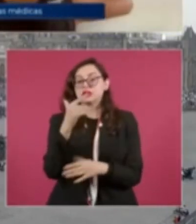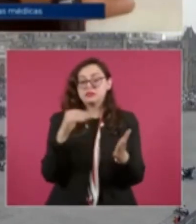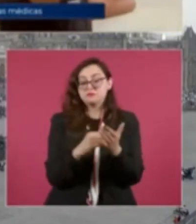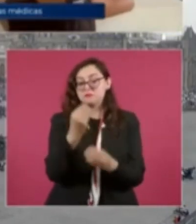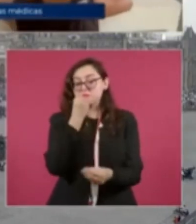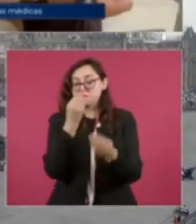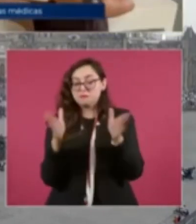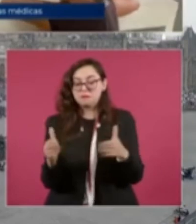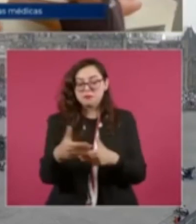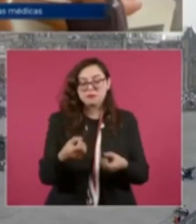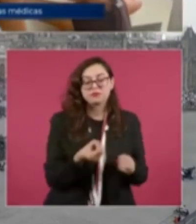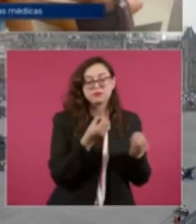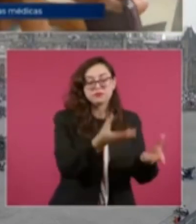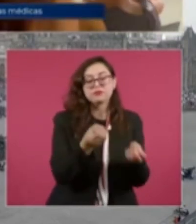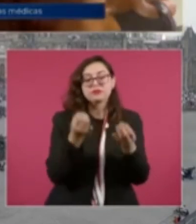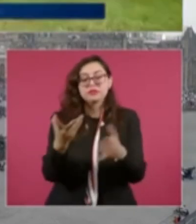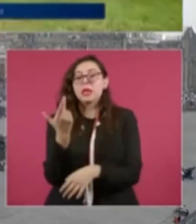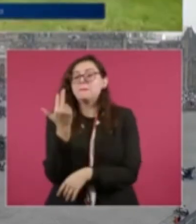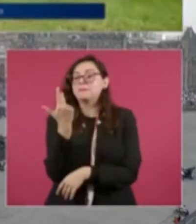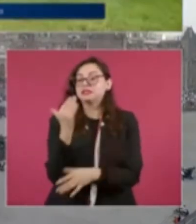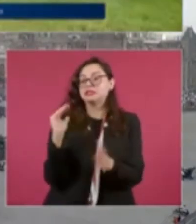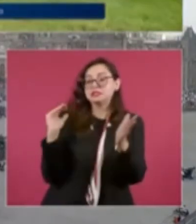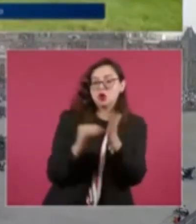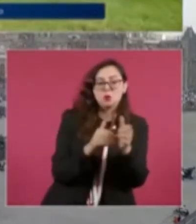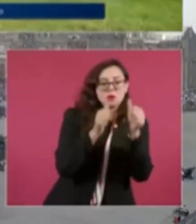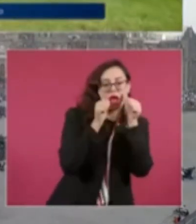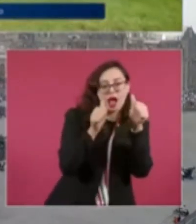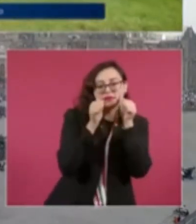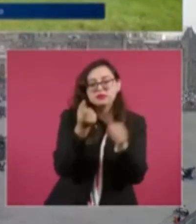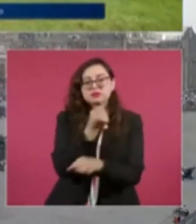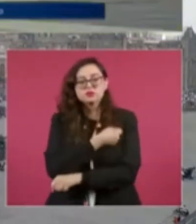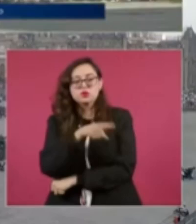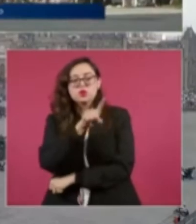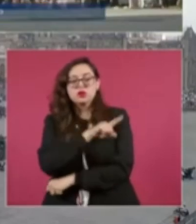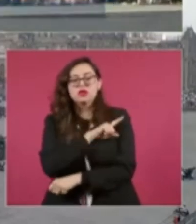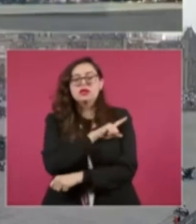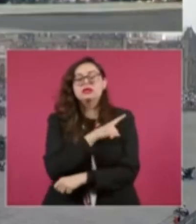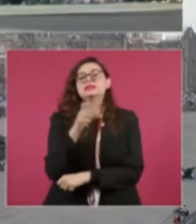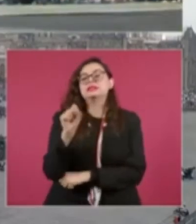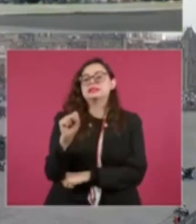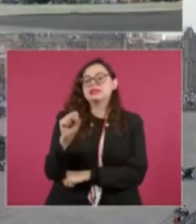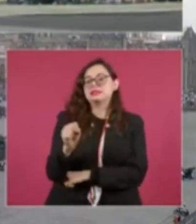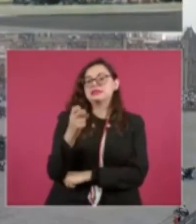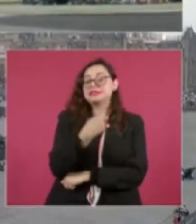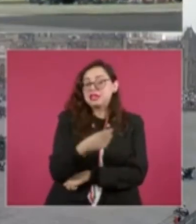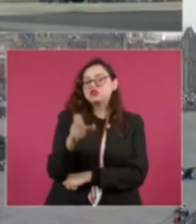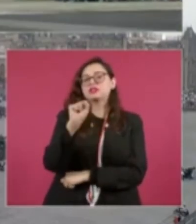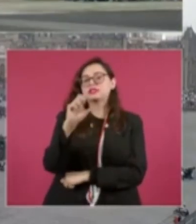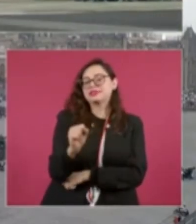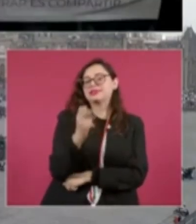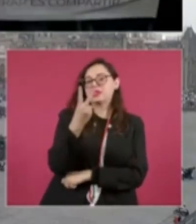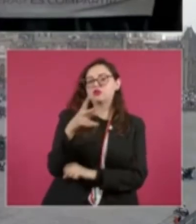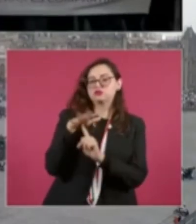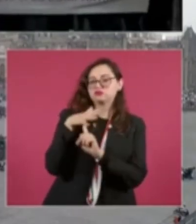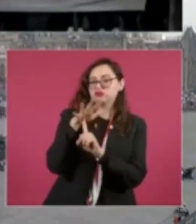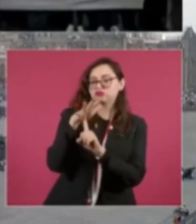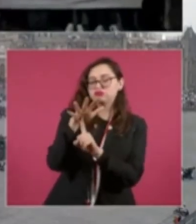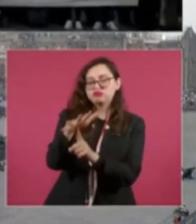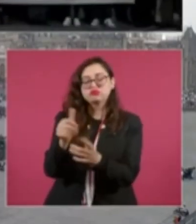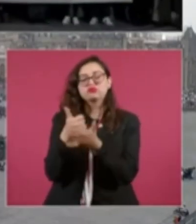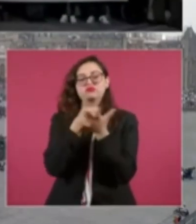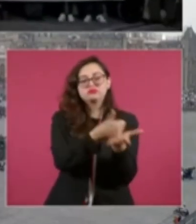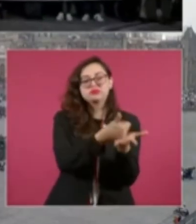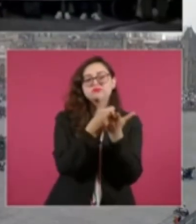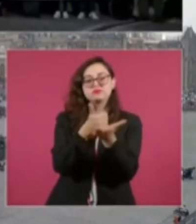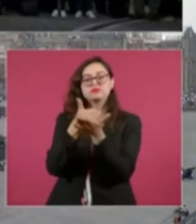fuegos artificiales que tuvieron pues, el lugar durante las celebraciones del grito. Esto es lo que captó el queridísimo Vicente